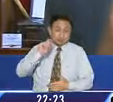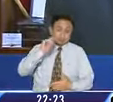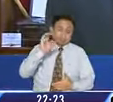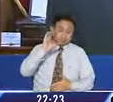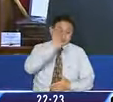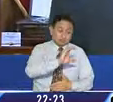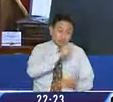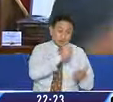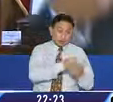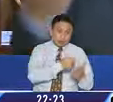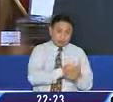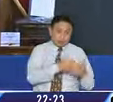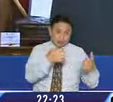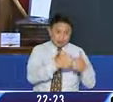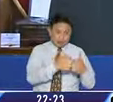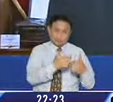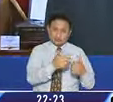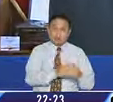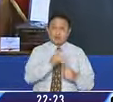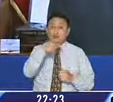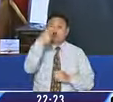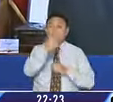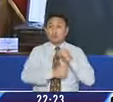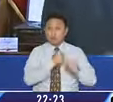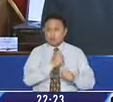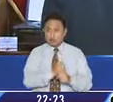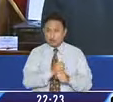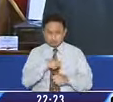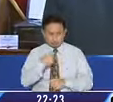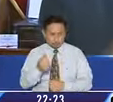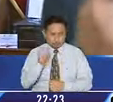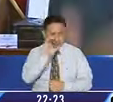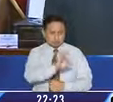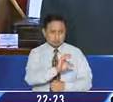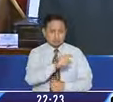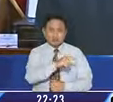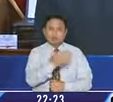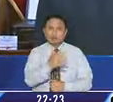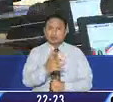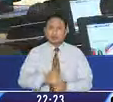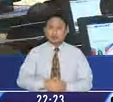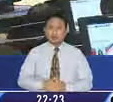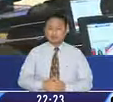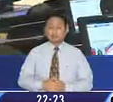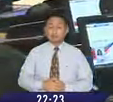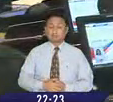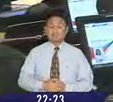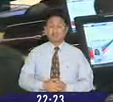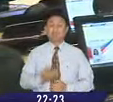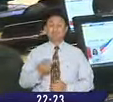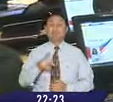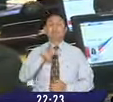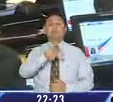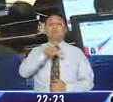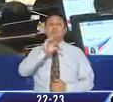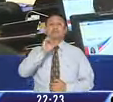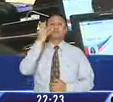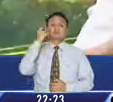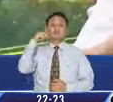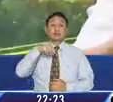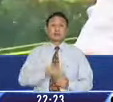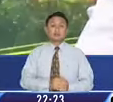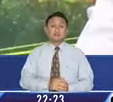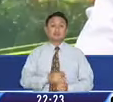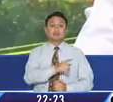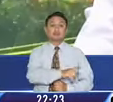nos preocupa que en el presupuesto del próximo año tampoco vemos inversión para equipar a la Policía Nacional. Además, se da 30 días a la administración